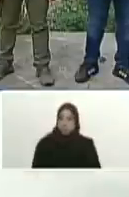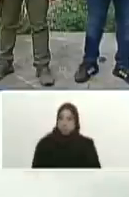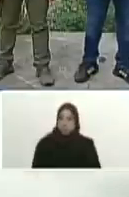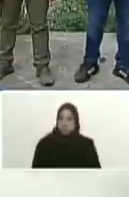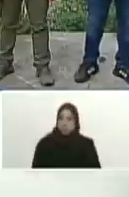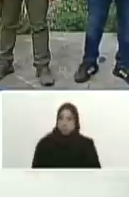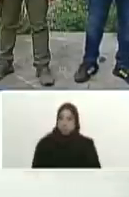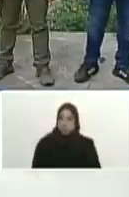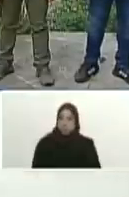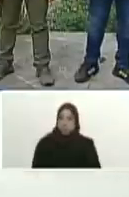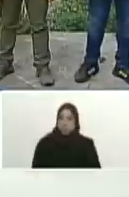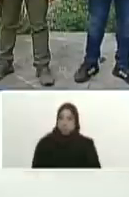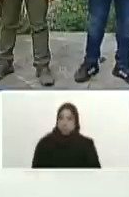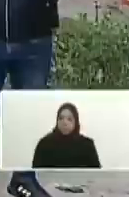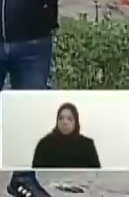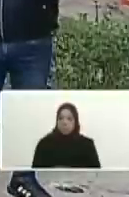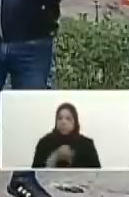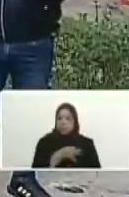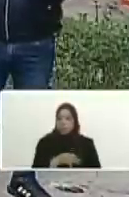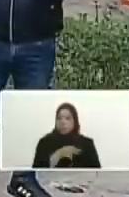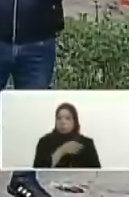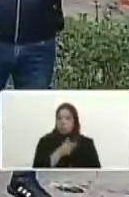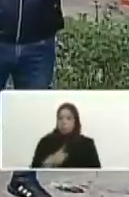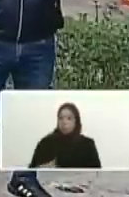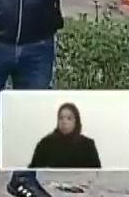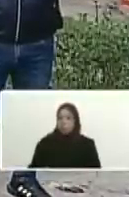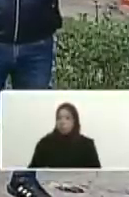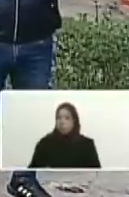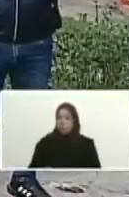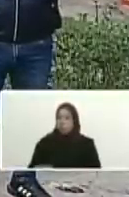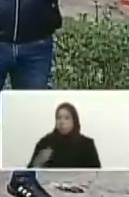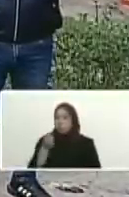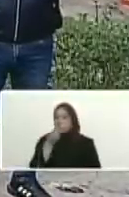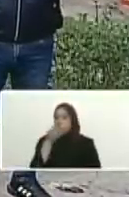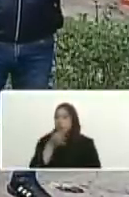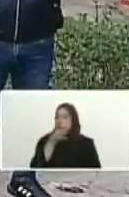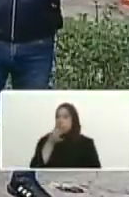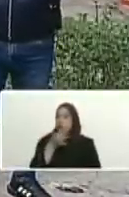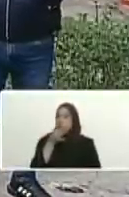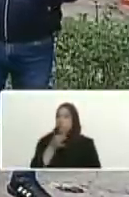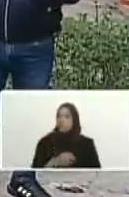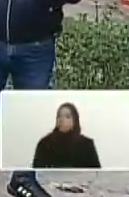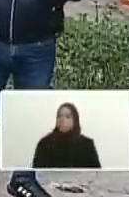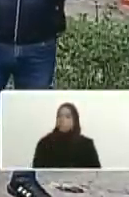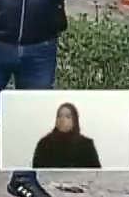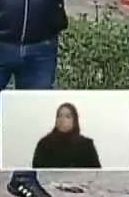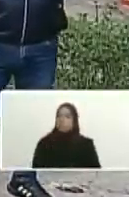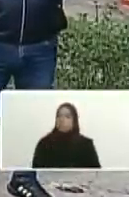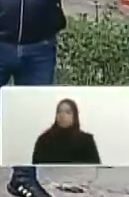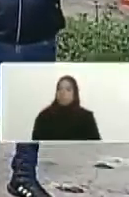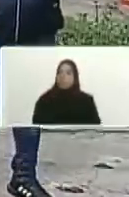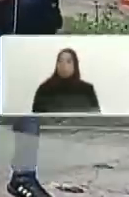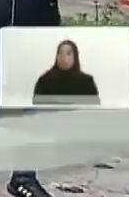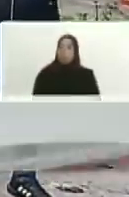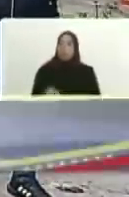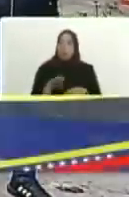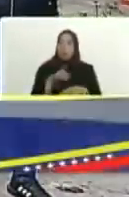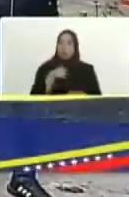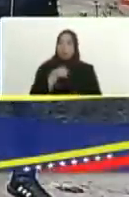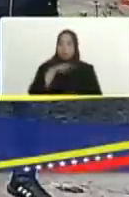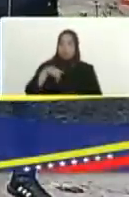revolucionario presidente cómo está ante todo bueno aquí acompañado con nuestro gobernador Fred Bernal con todo el equipo de protección civil